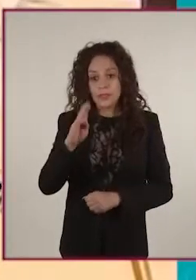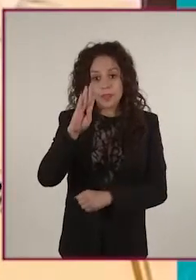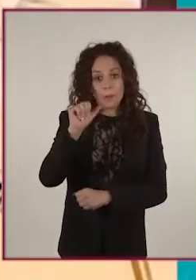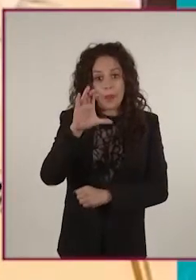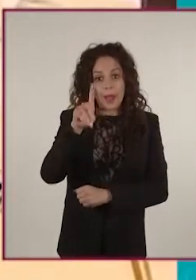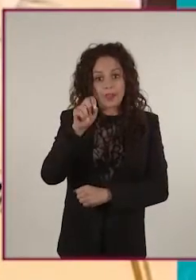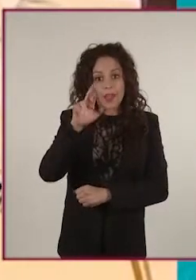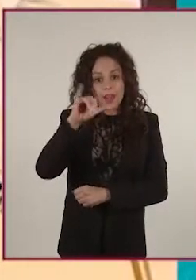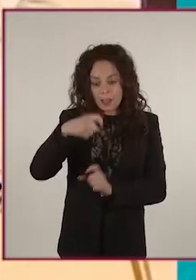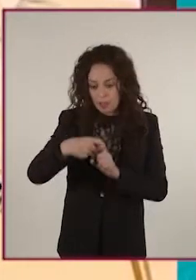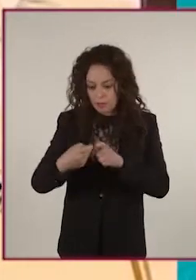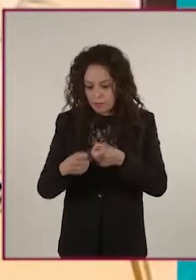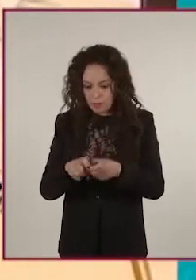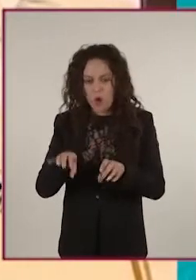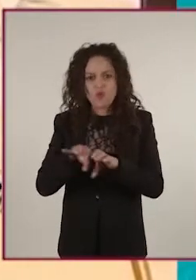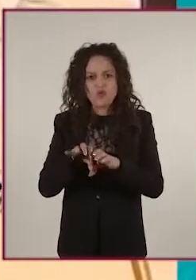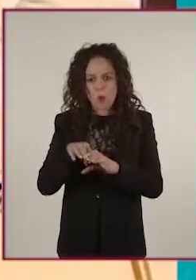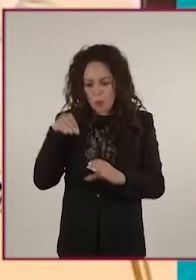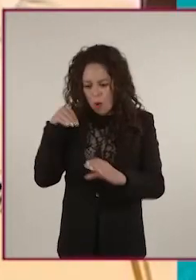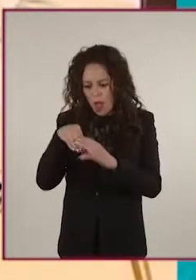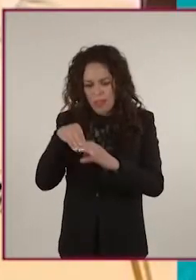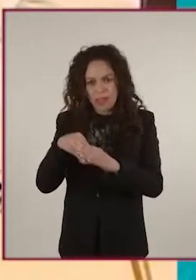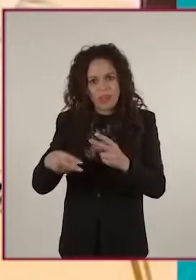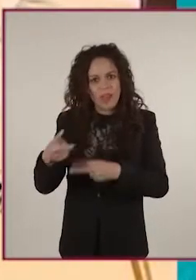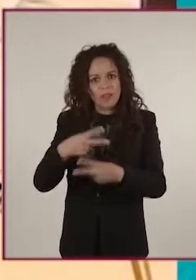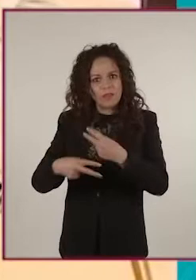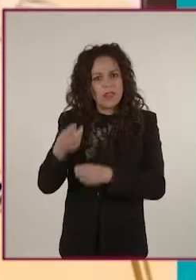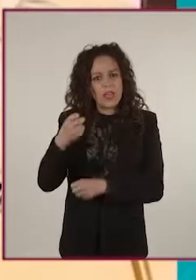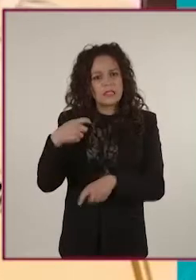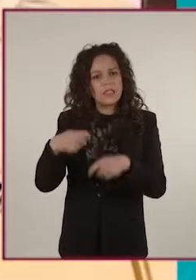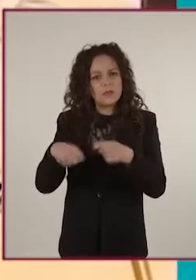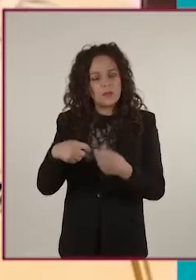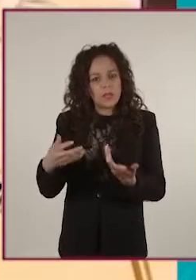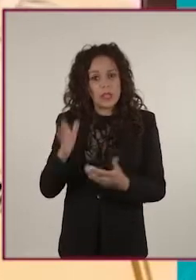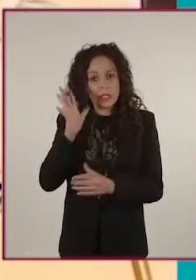hacen que crezcan. ¿Qué pasa con las bacterias después de extraerles